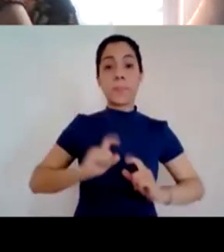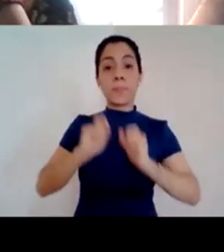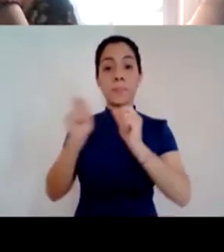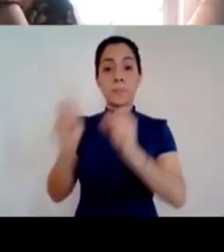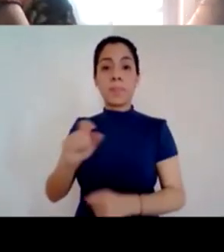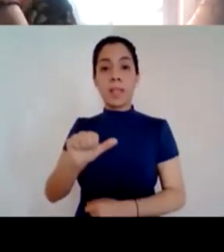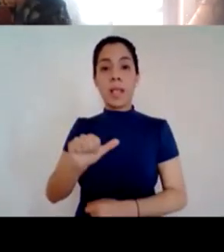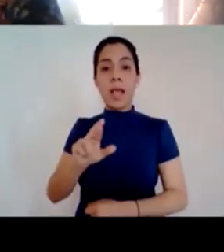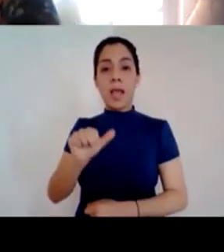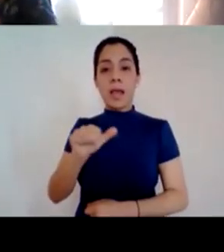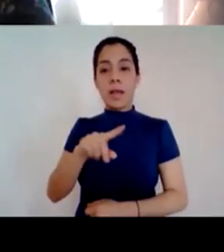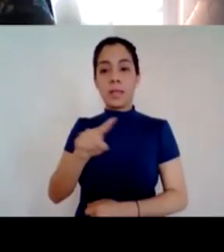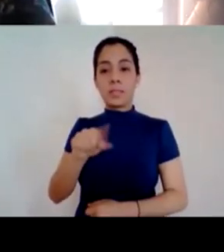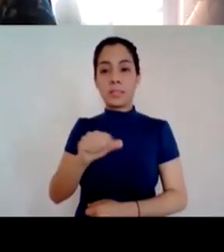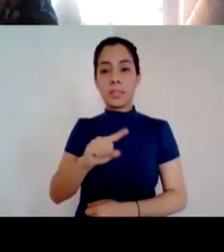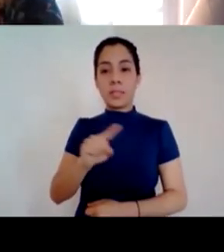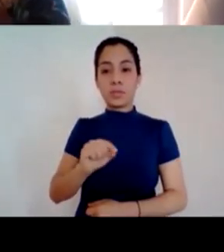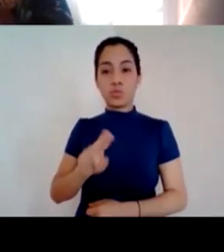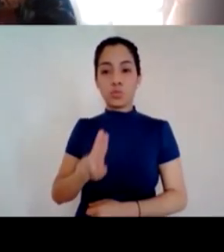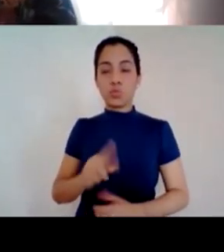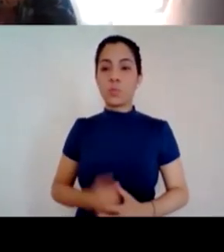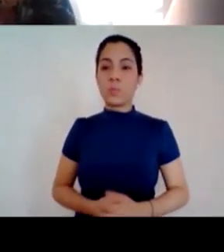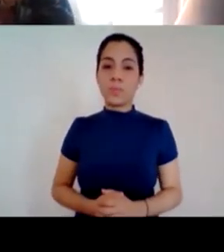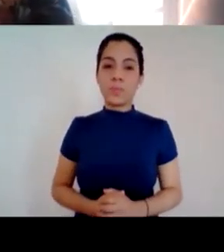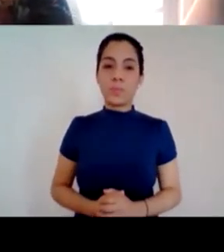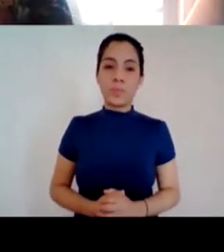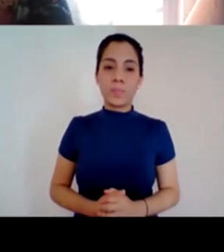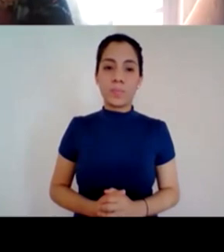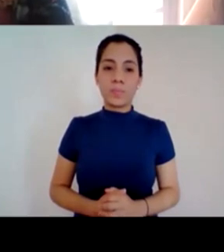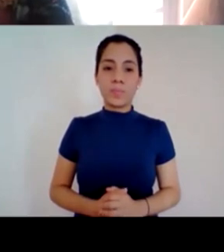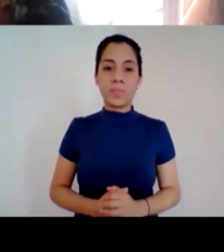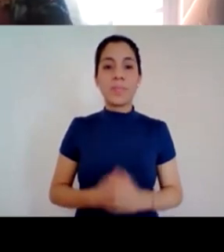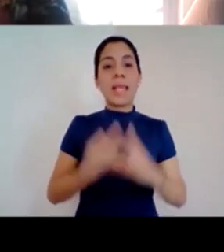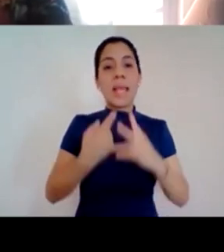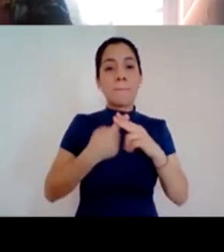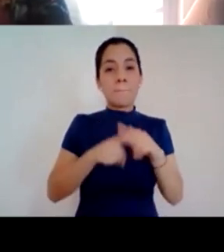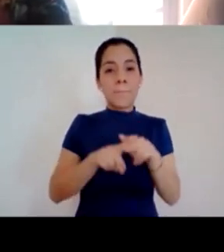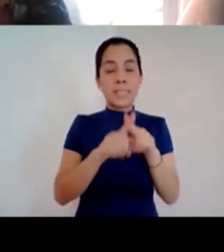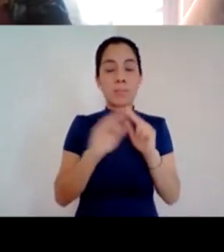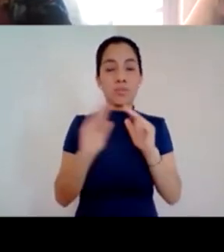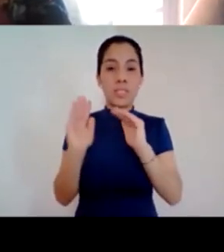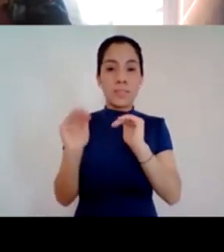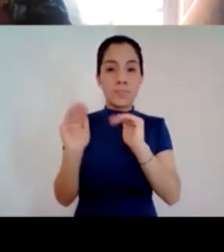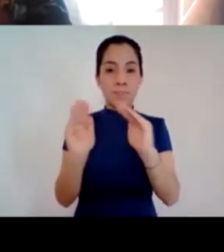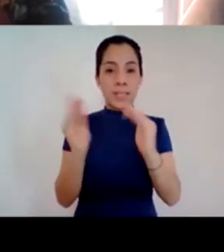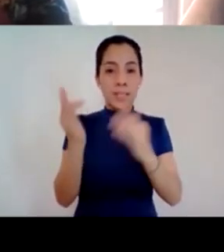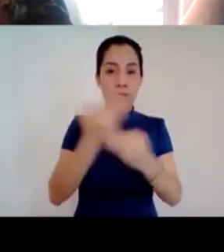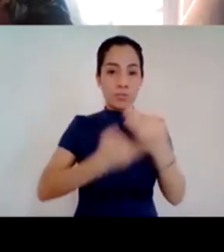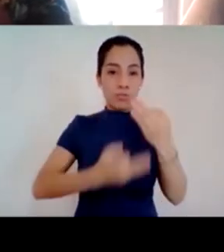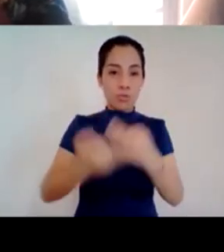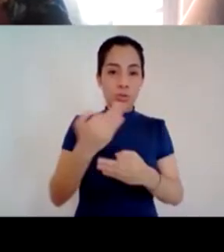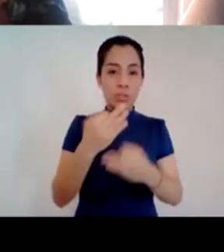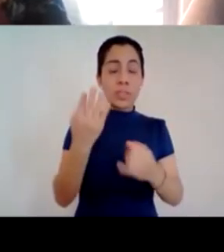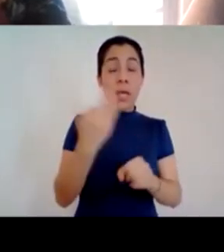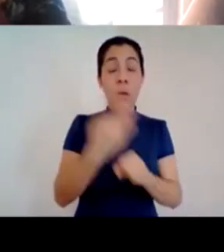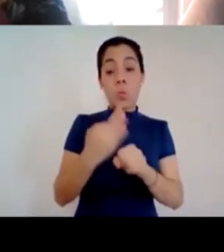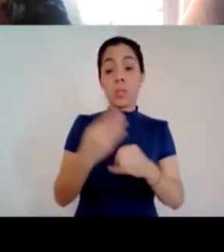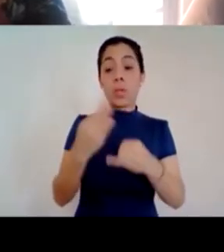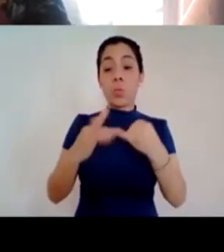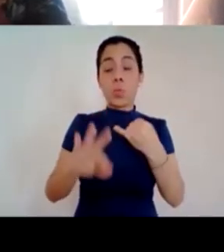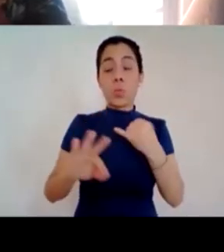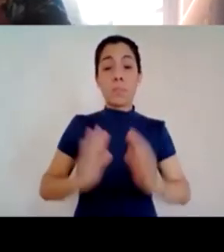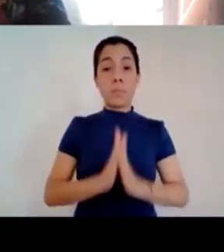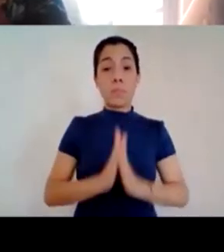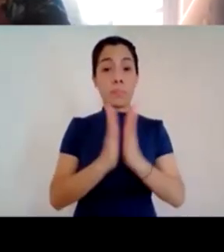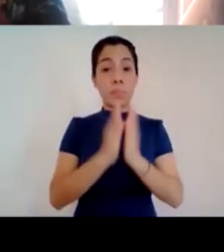porque ya nos quedan muy muy poquitos minutos ya nos vamos despidiendo de ustedes vamos a hacer unas últimas intervenciones gracias